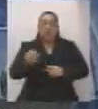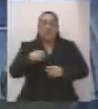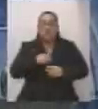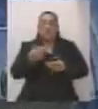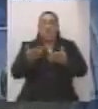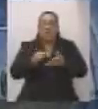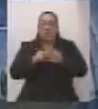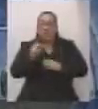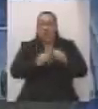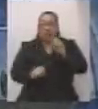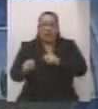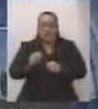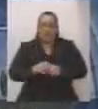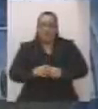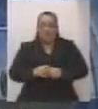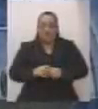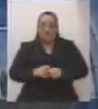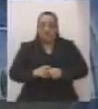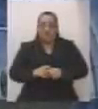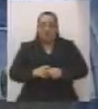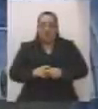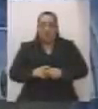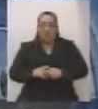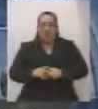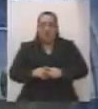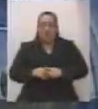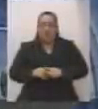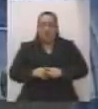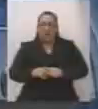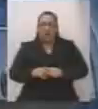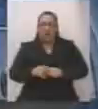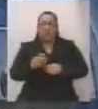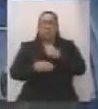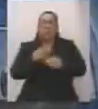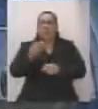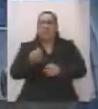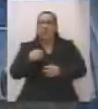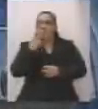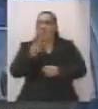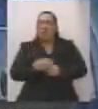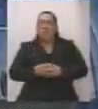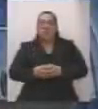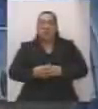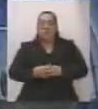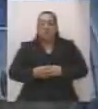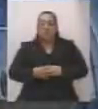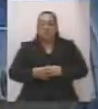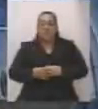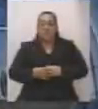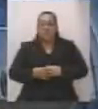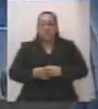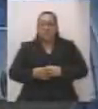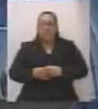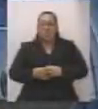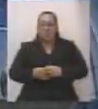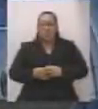esta organización de las funciones en el mundo real, como vemos efectivamente que sucede.